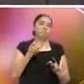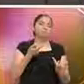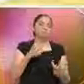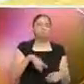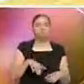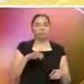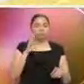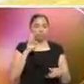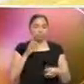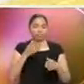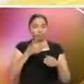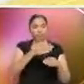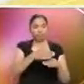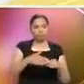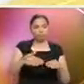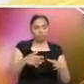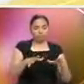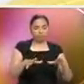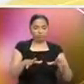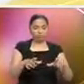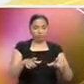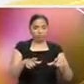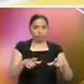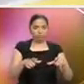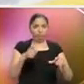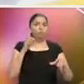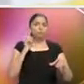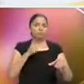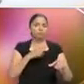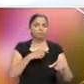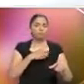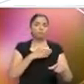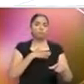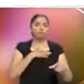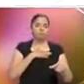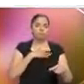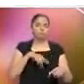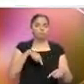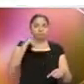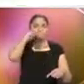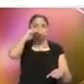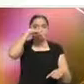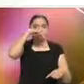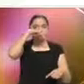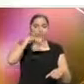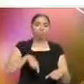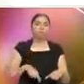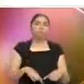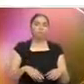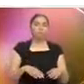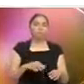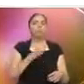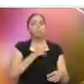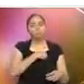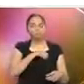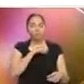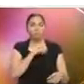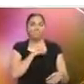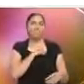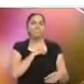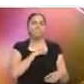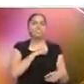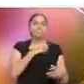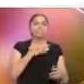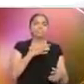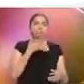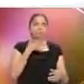¿Esto que trajiste, qué es? ¿Pechuga de Pechuga de pavo? Sí. Pechuga de pavo, pues mucho más sana, ¿no?